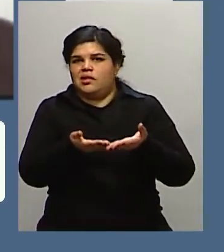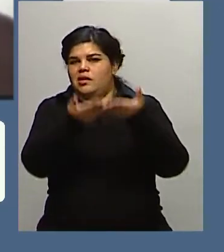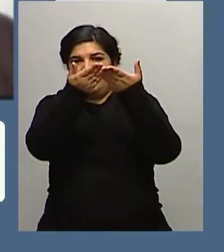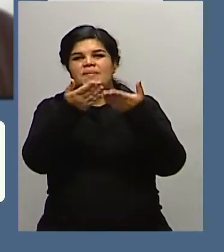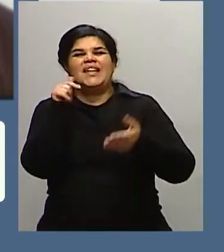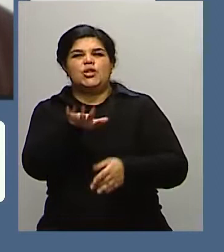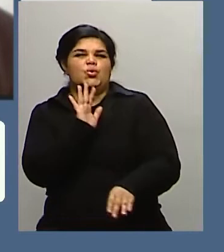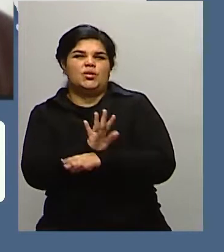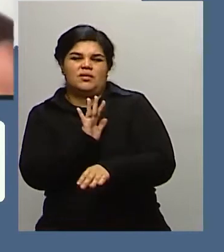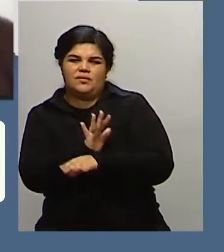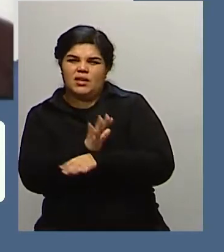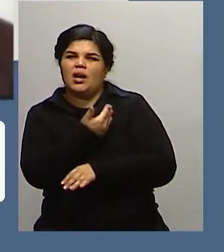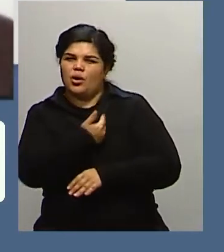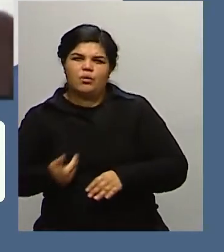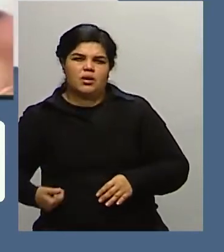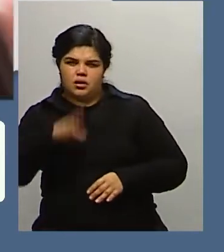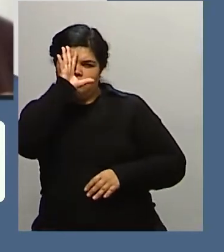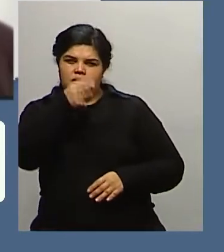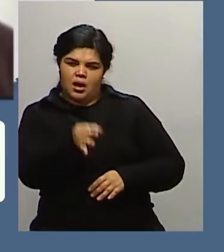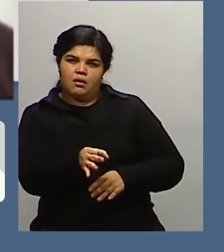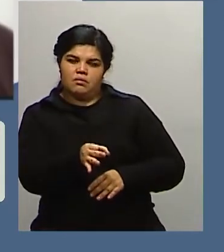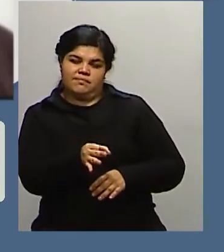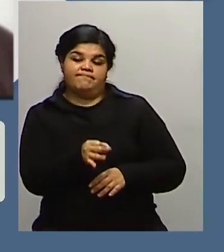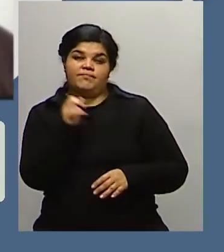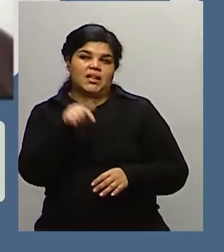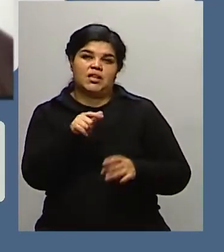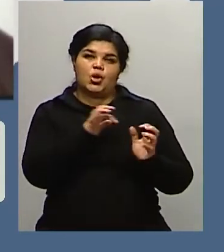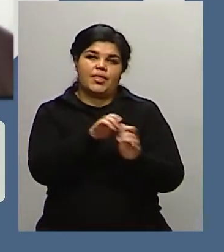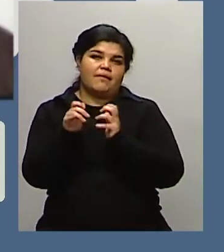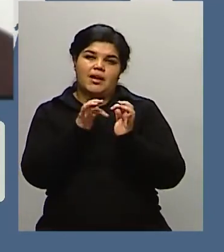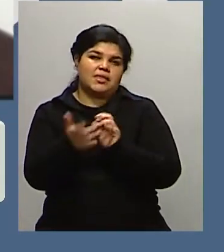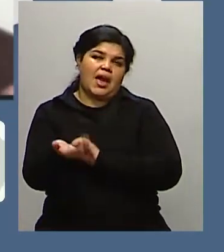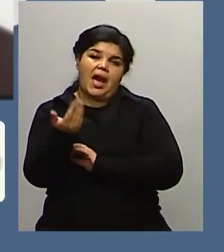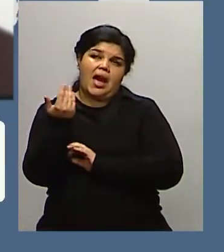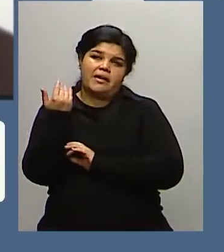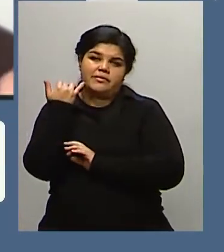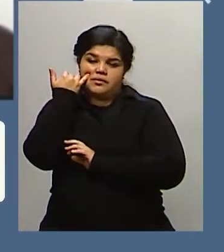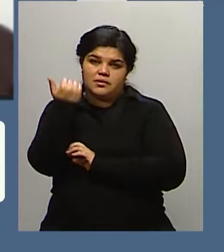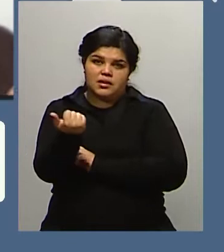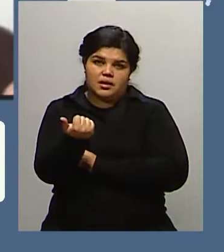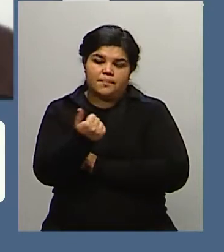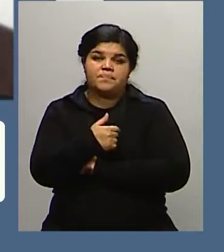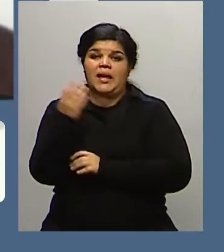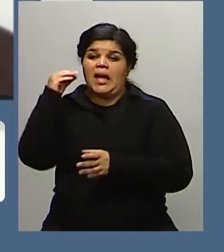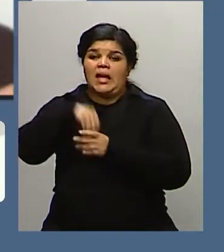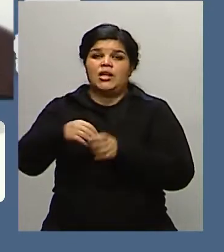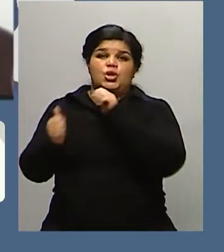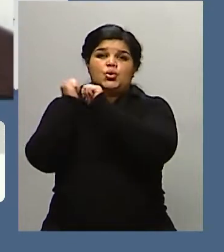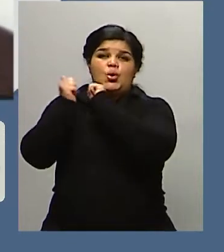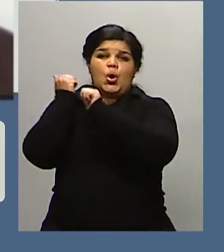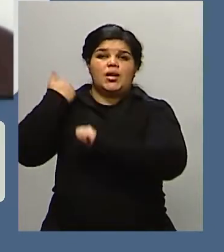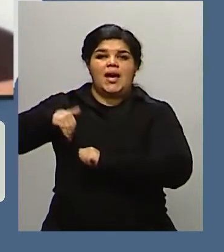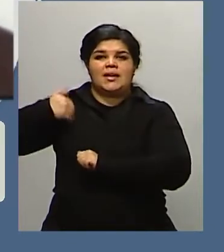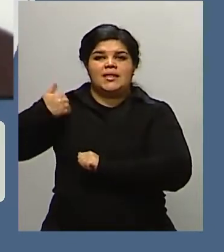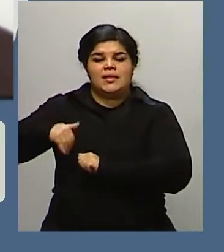Esto se mezcla con un debate que viene de larga data en la Argentina acerca de cuál es